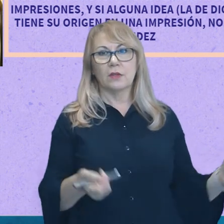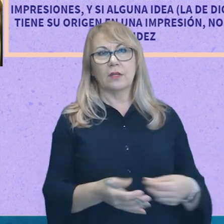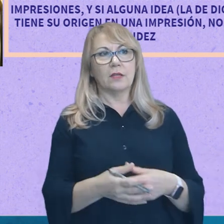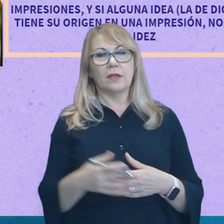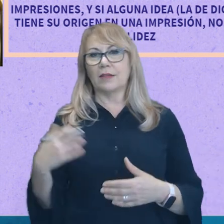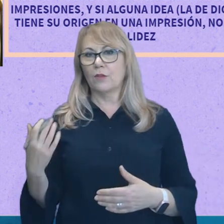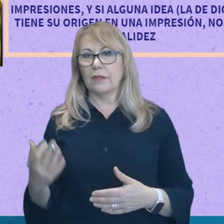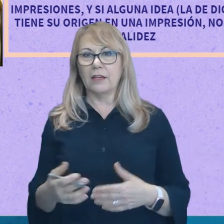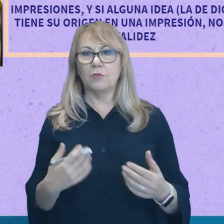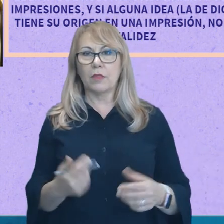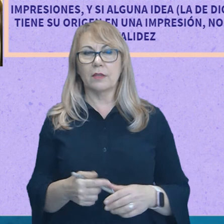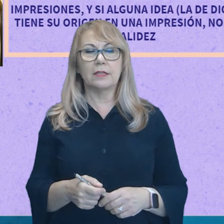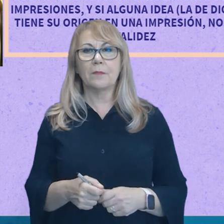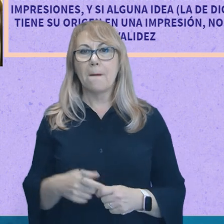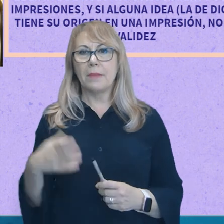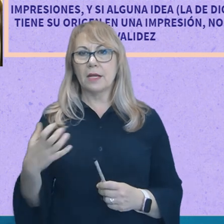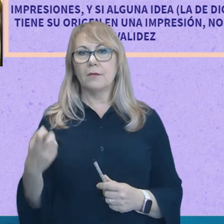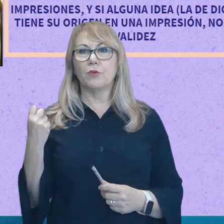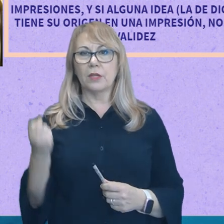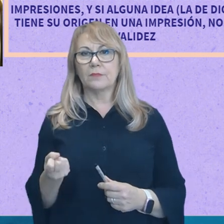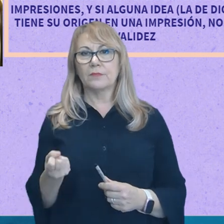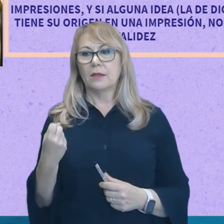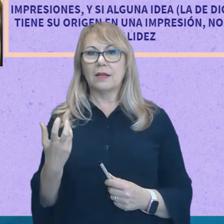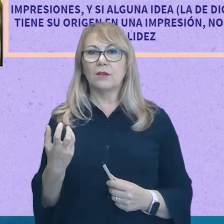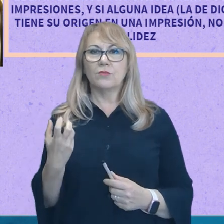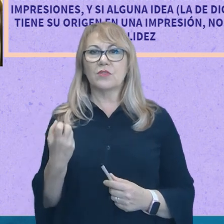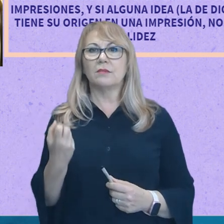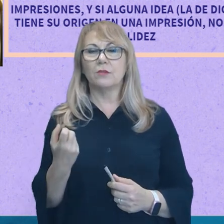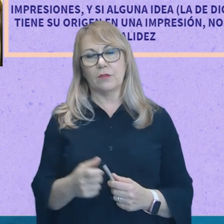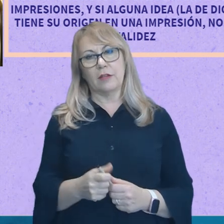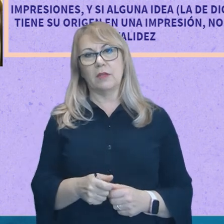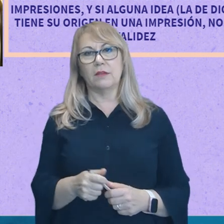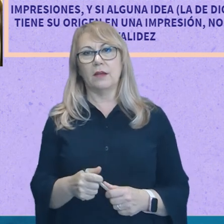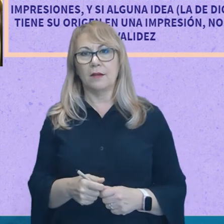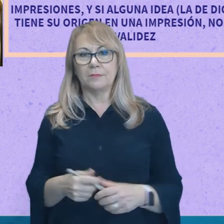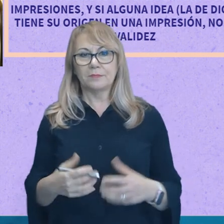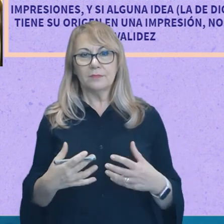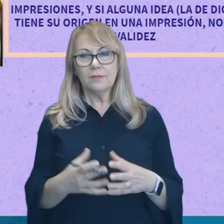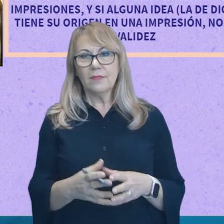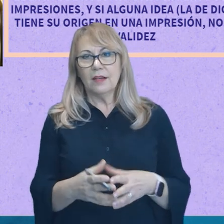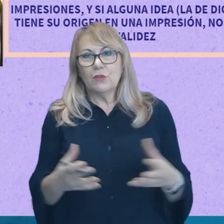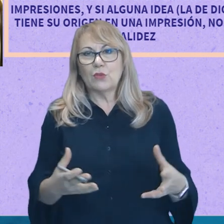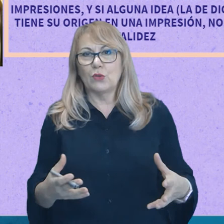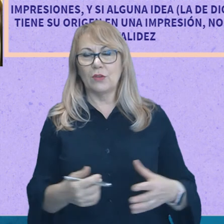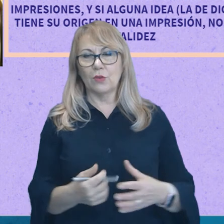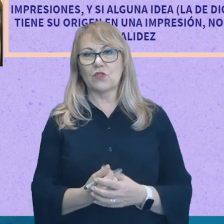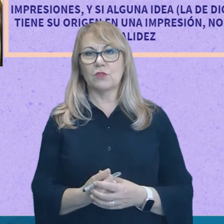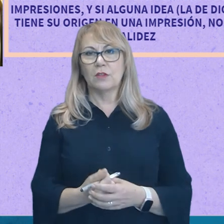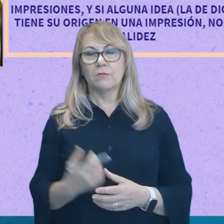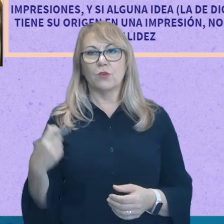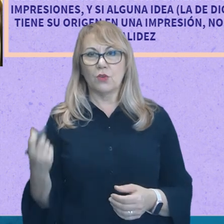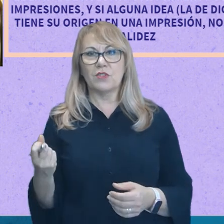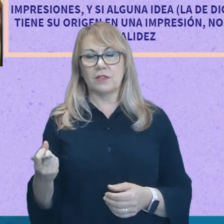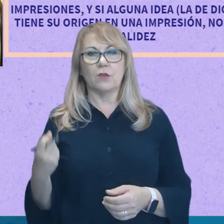recuerdos, estados de ánimo, etcétera, para poder darle un sentido realmente a nuestro yo, a lo que